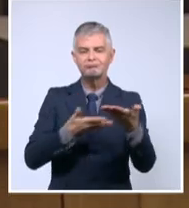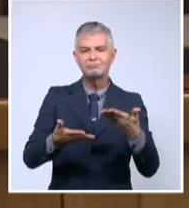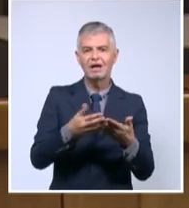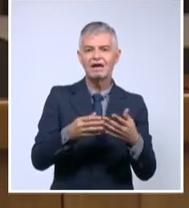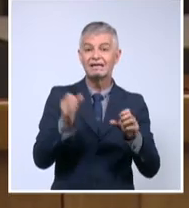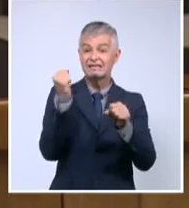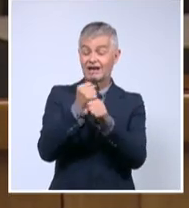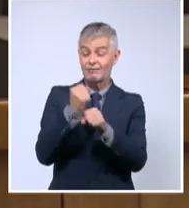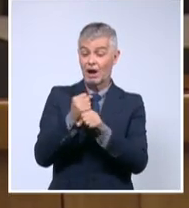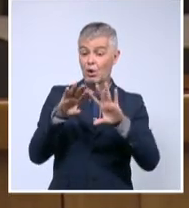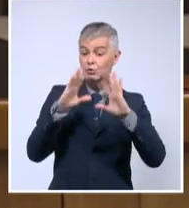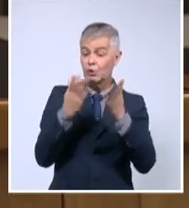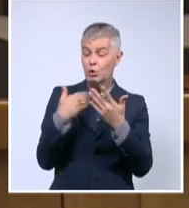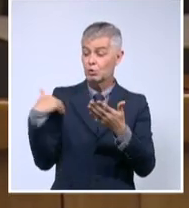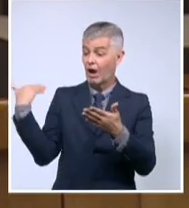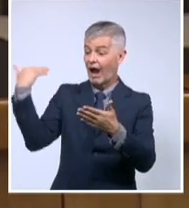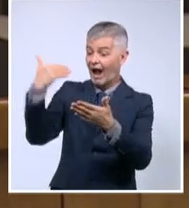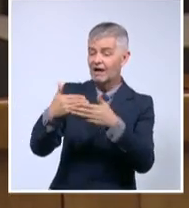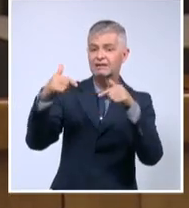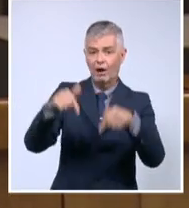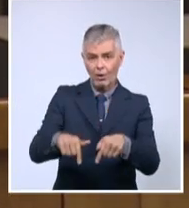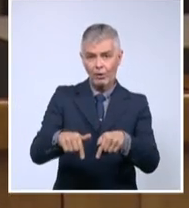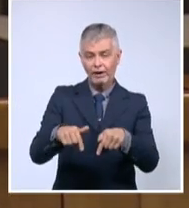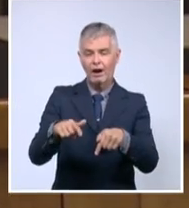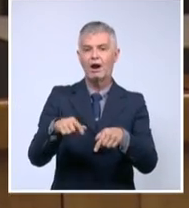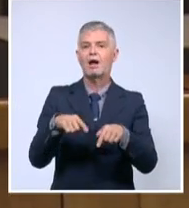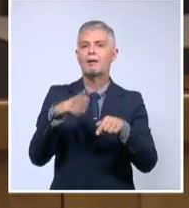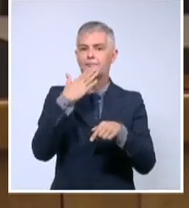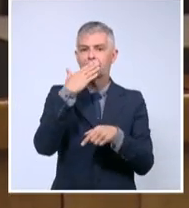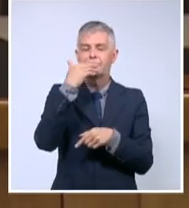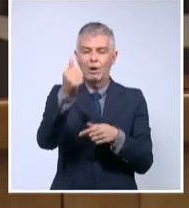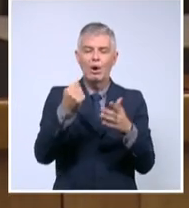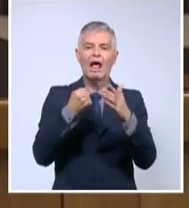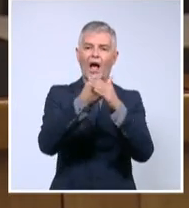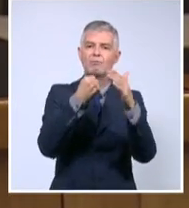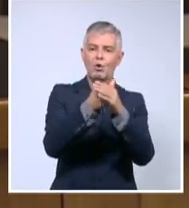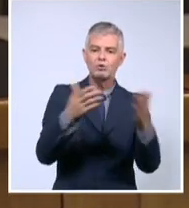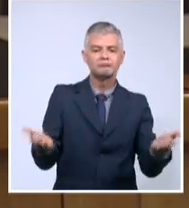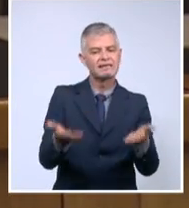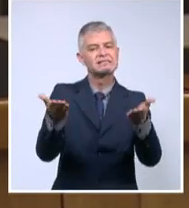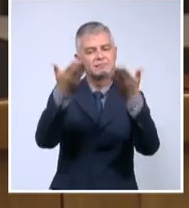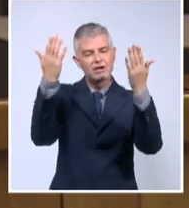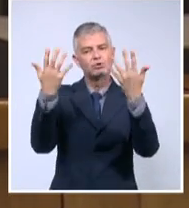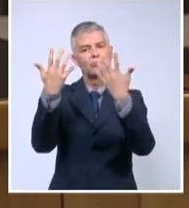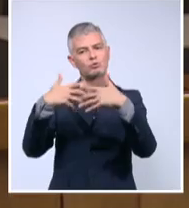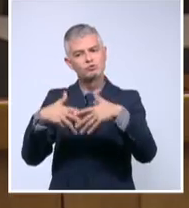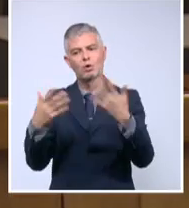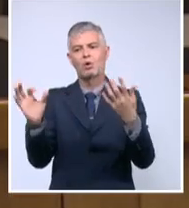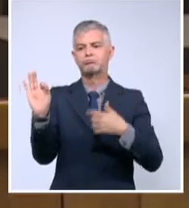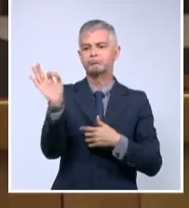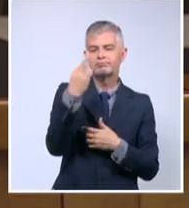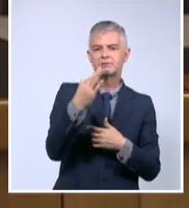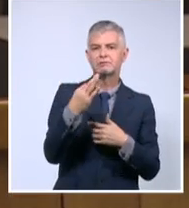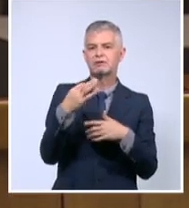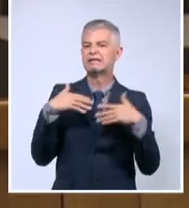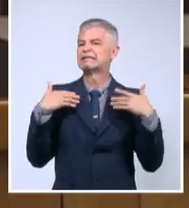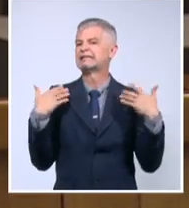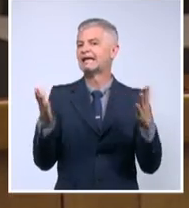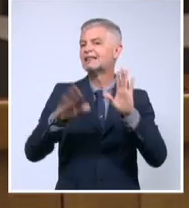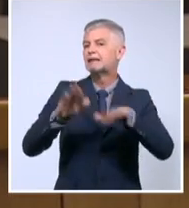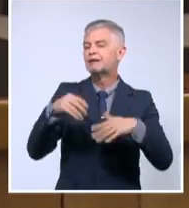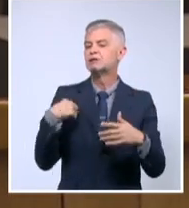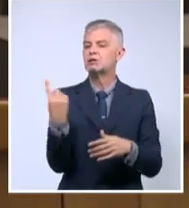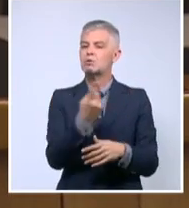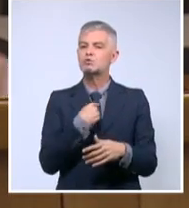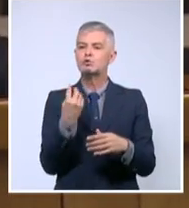que hemos emprendido tendrá su mejor respaldo en el crecimiento productivo y eficiente a partir de nuestras propias